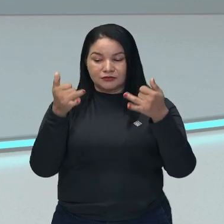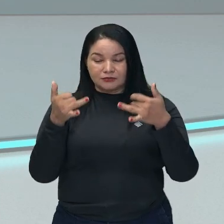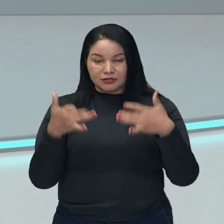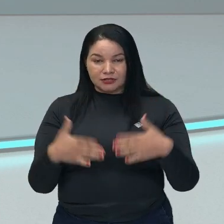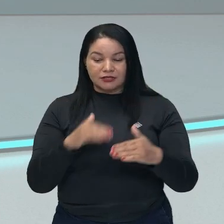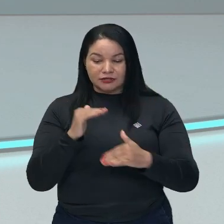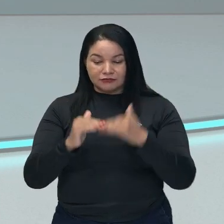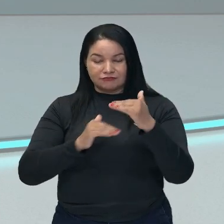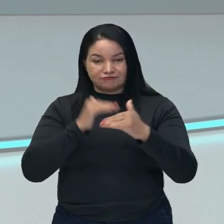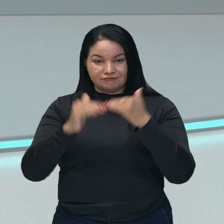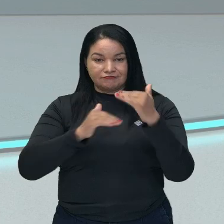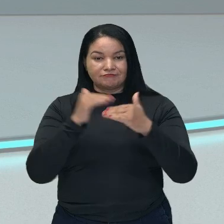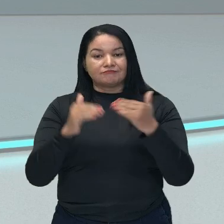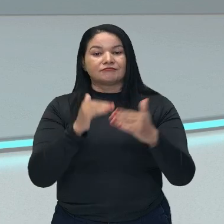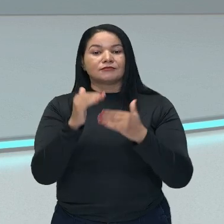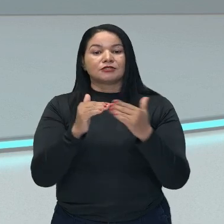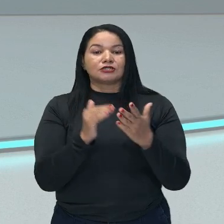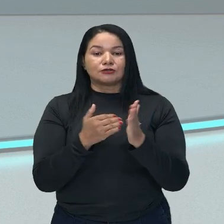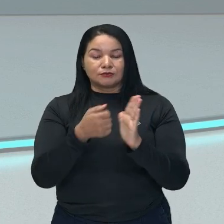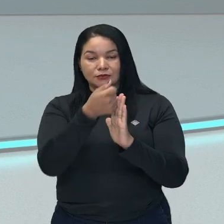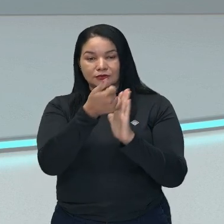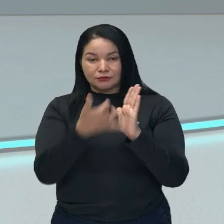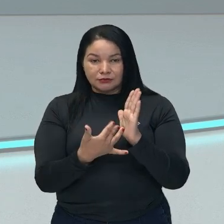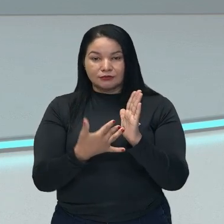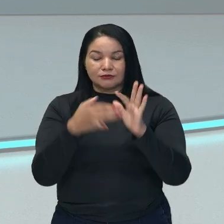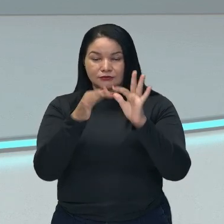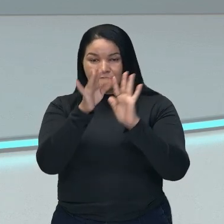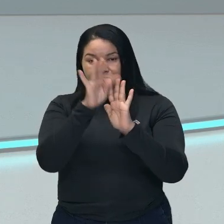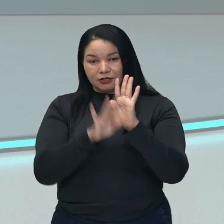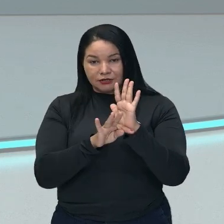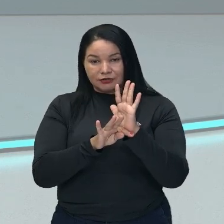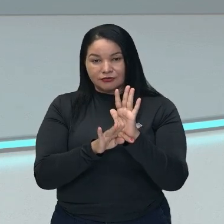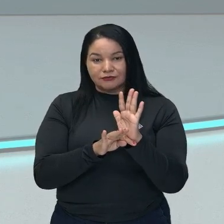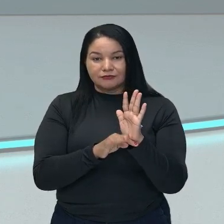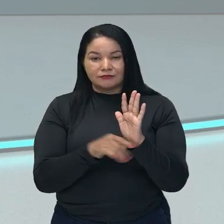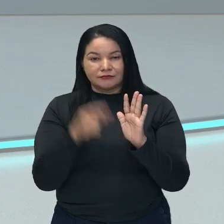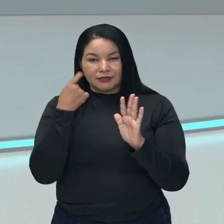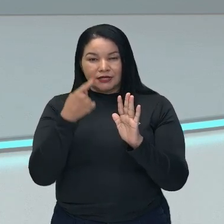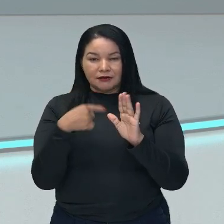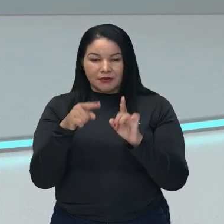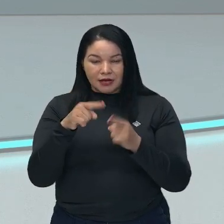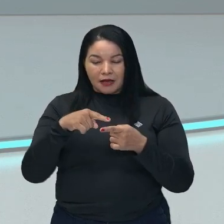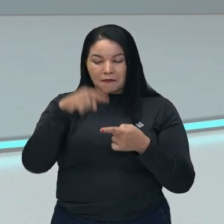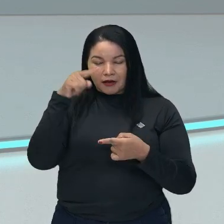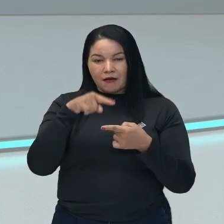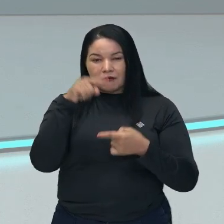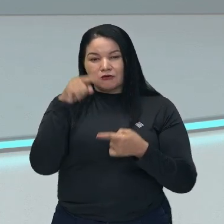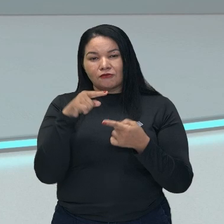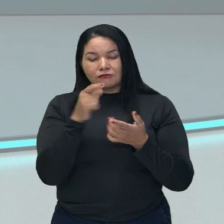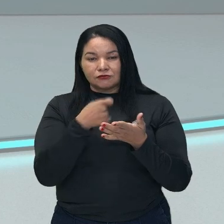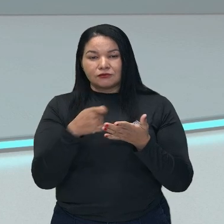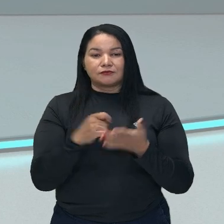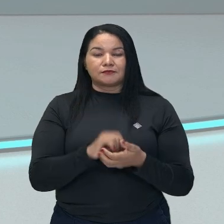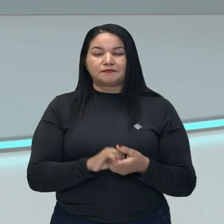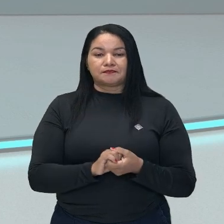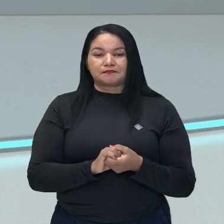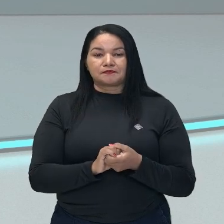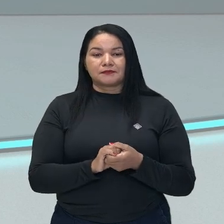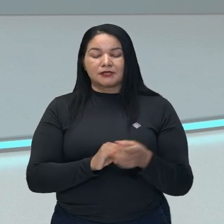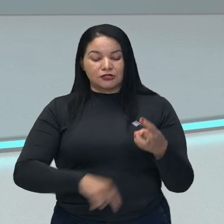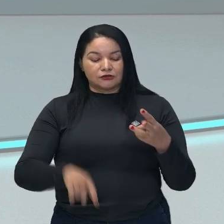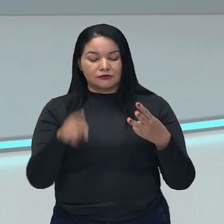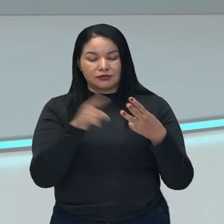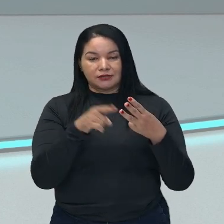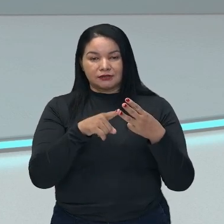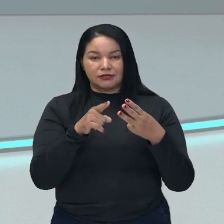que es todo el desarrollo de la historia. Lembra que es la parte mayor, más extensa. Y el desenlace,